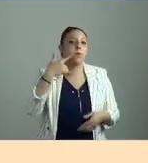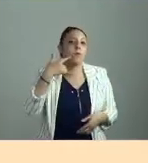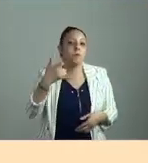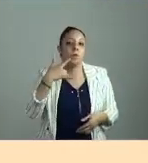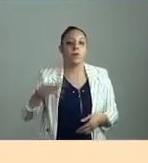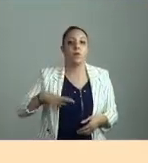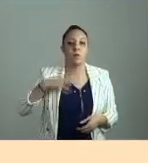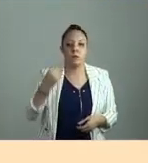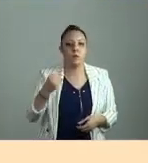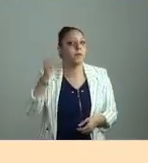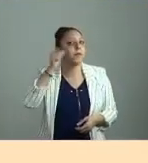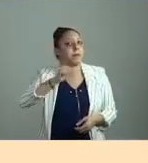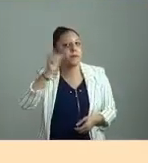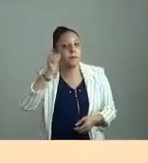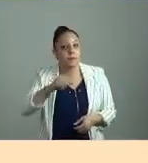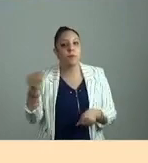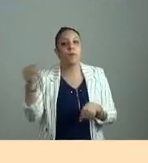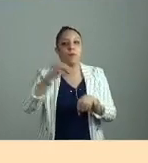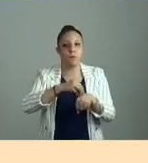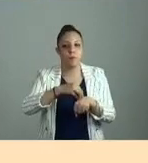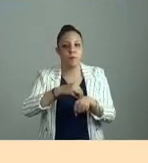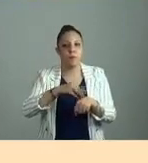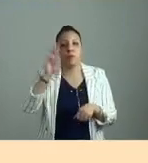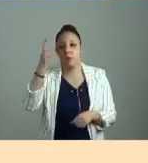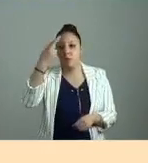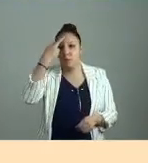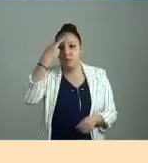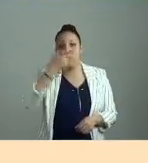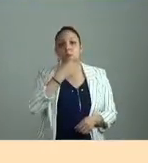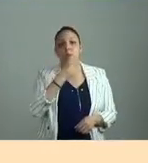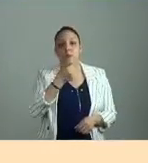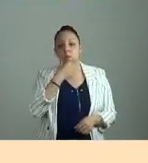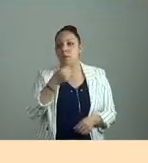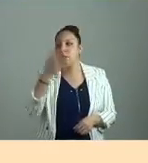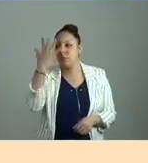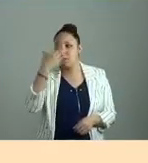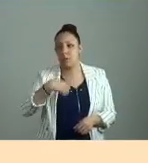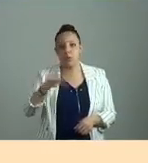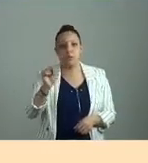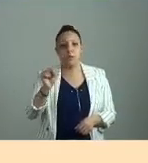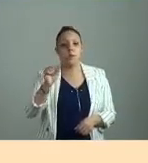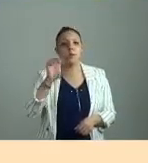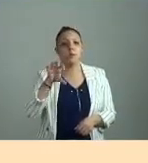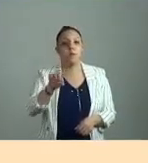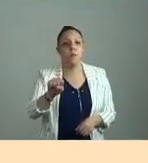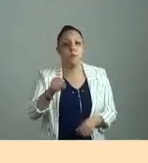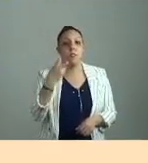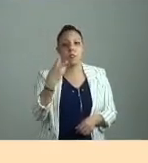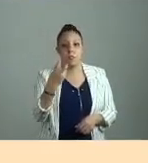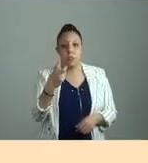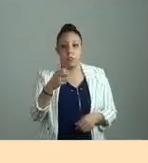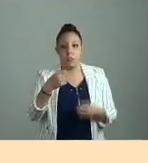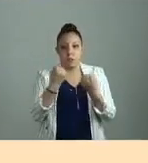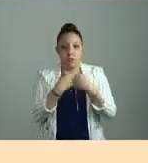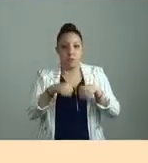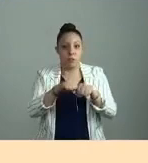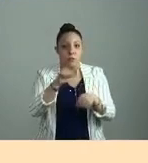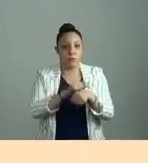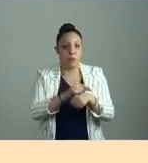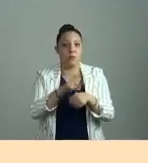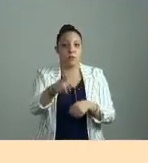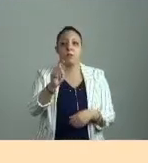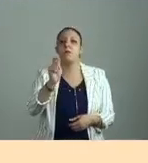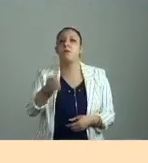maestro que dice a max también no los elementos de la sociedad en la cual queremos vivir